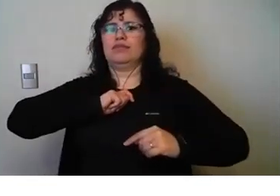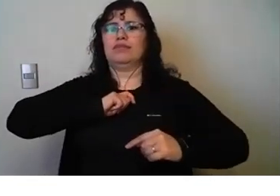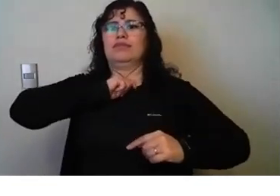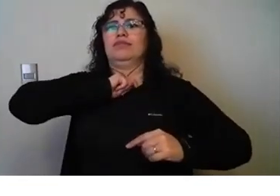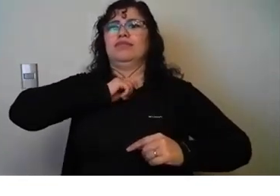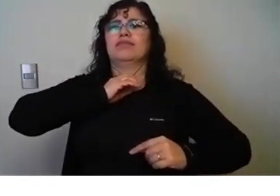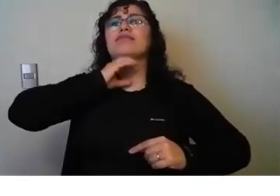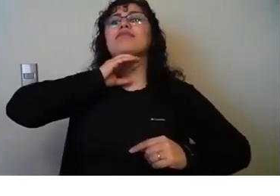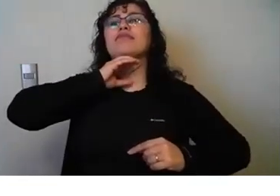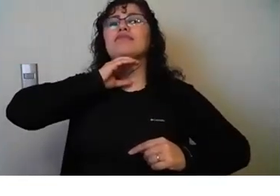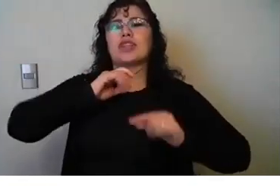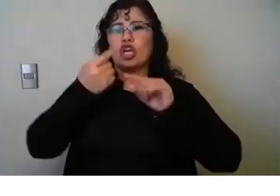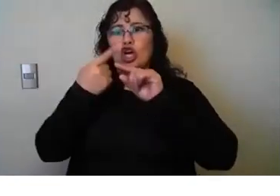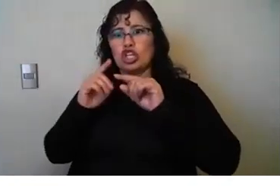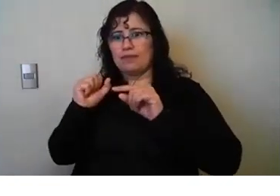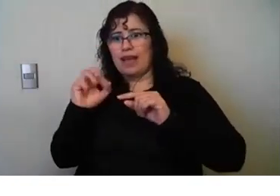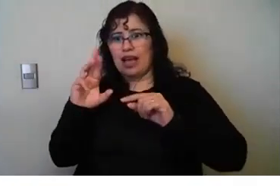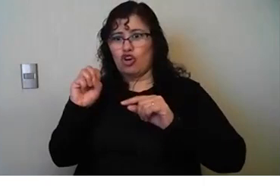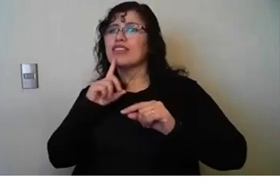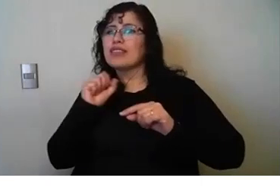arterias colaterales de la aorta.